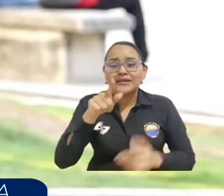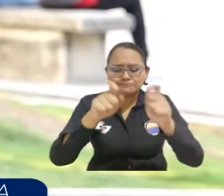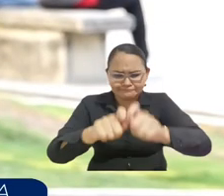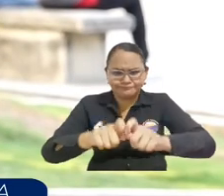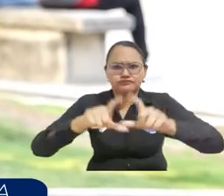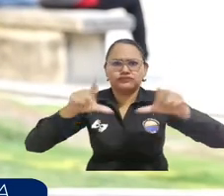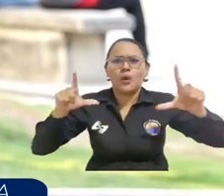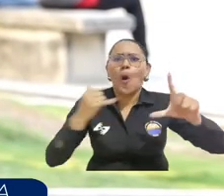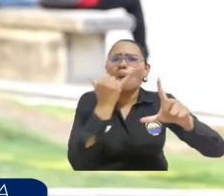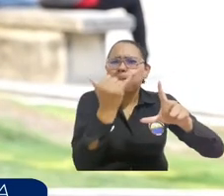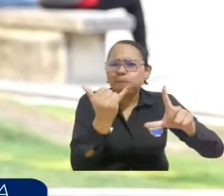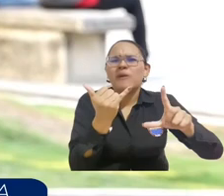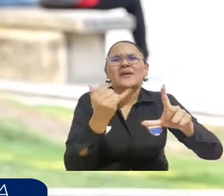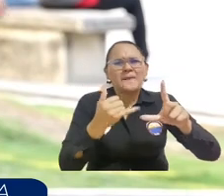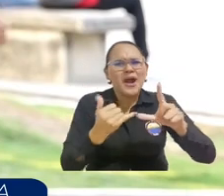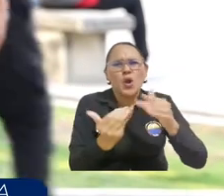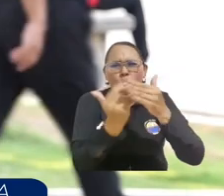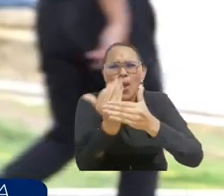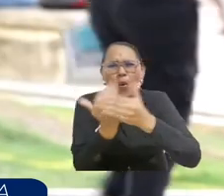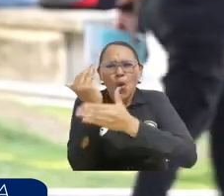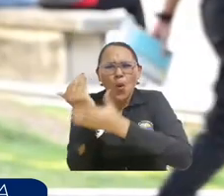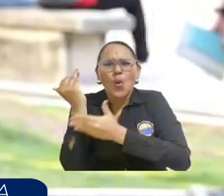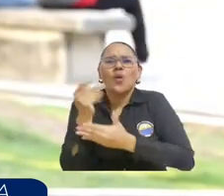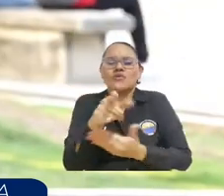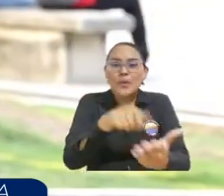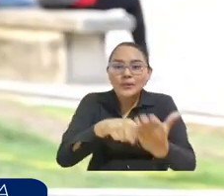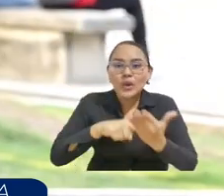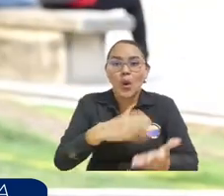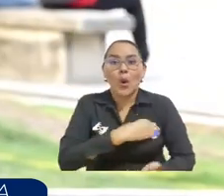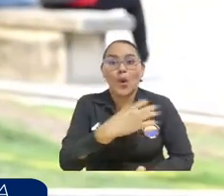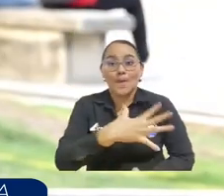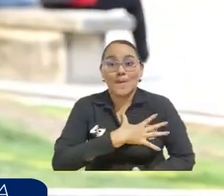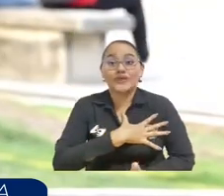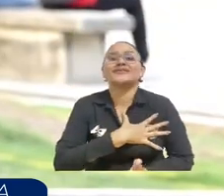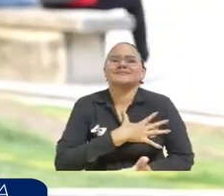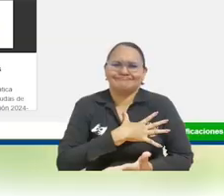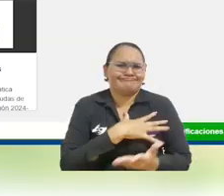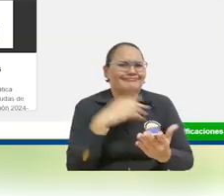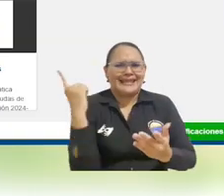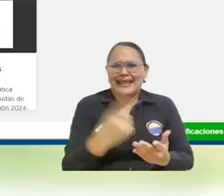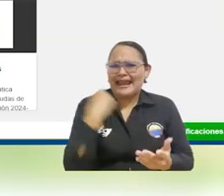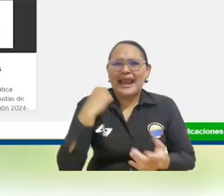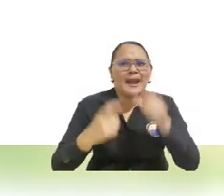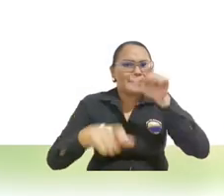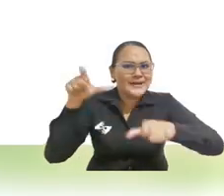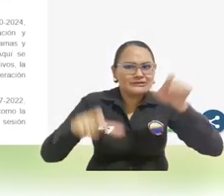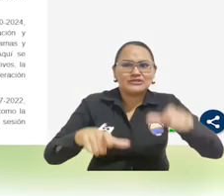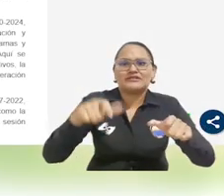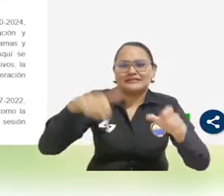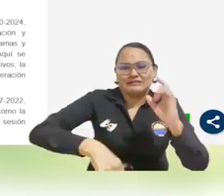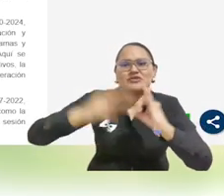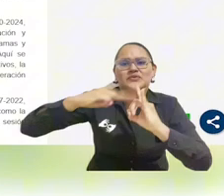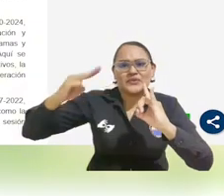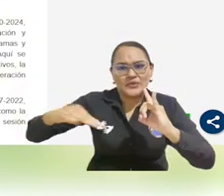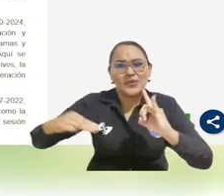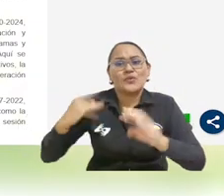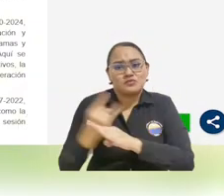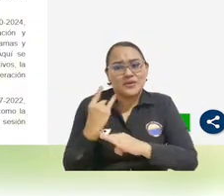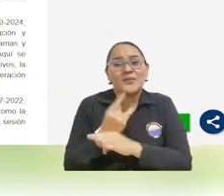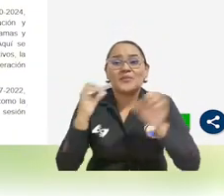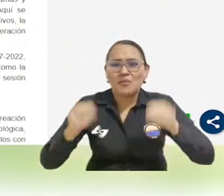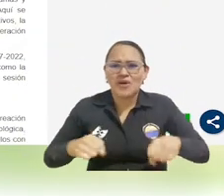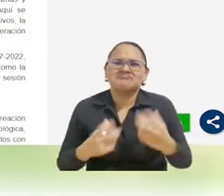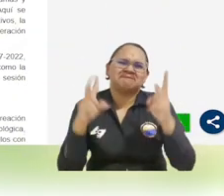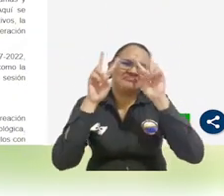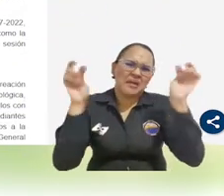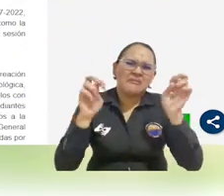Es una herramienta que está disponible todo el tiempo y que se está actualizando con esas oportunidades para distintos miembros de la comunidad